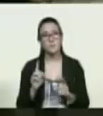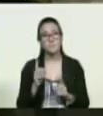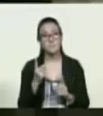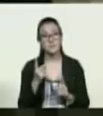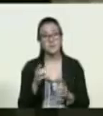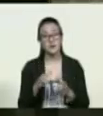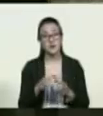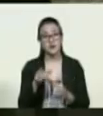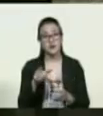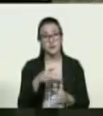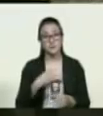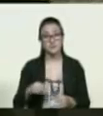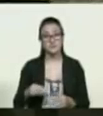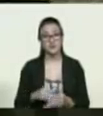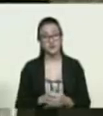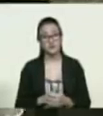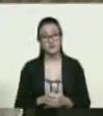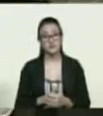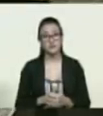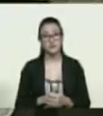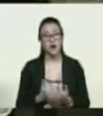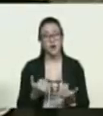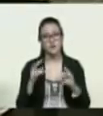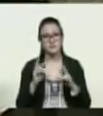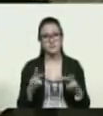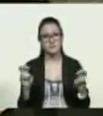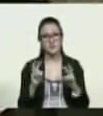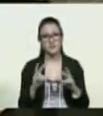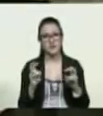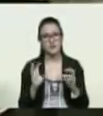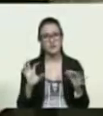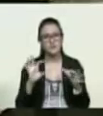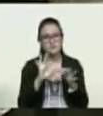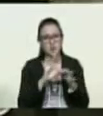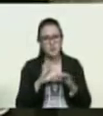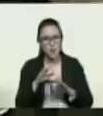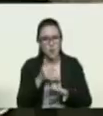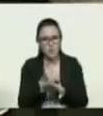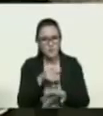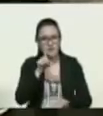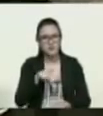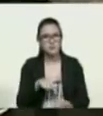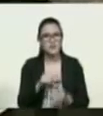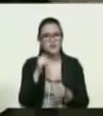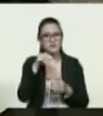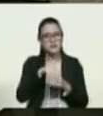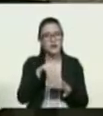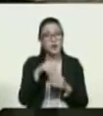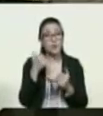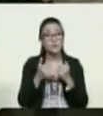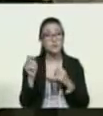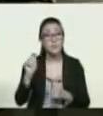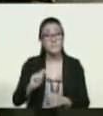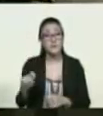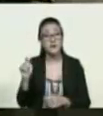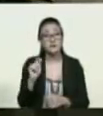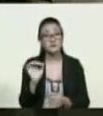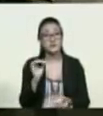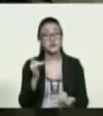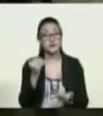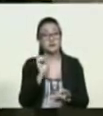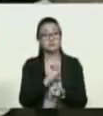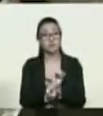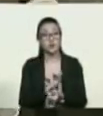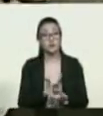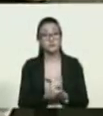mandatario nacional, y de igual manera si se está investigando posible complicidad interna, considerando que en los últimos meses se han practicado detenciones